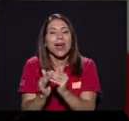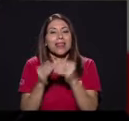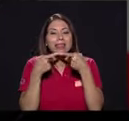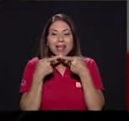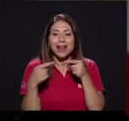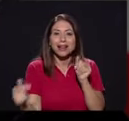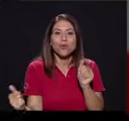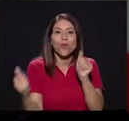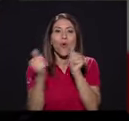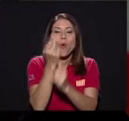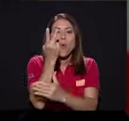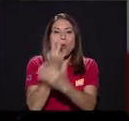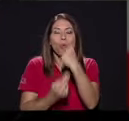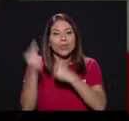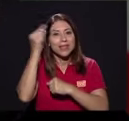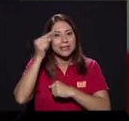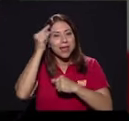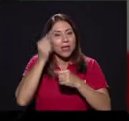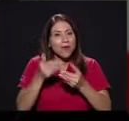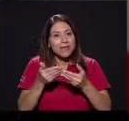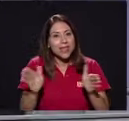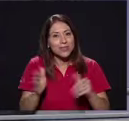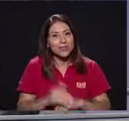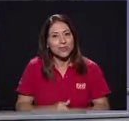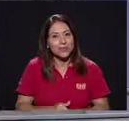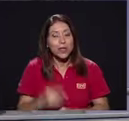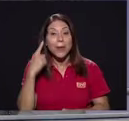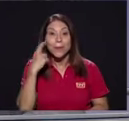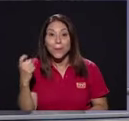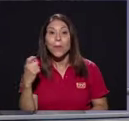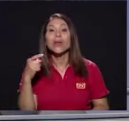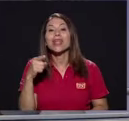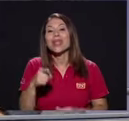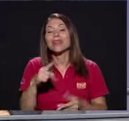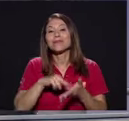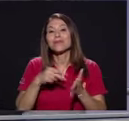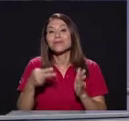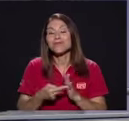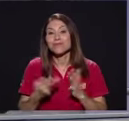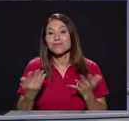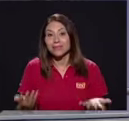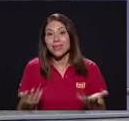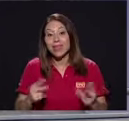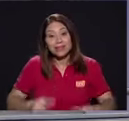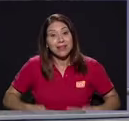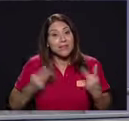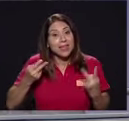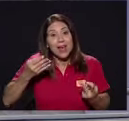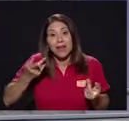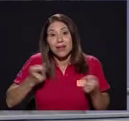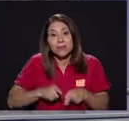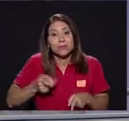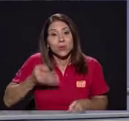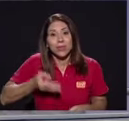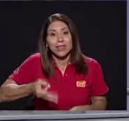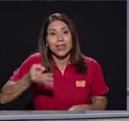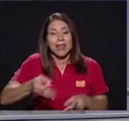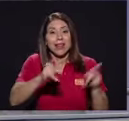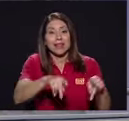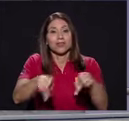conjunta de Estado abierto. Yo creo que ese es porque al final va a redundar en la vida cotidiana de los